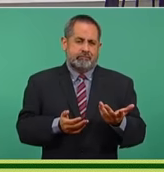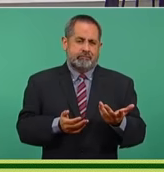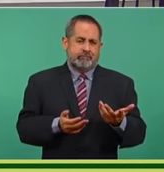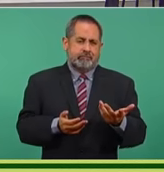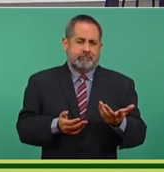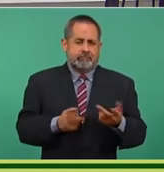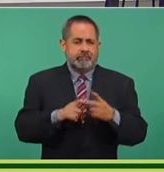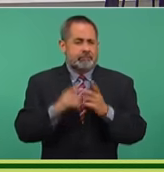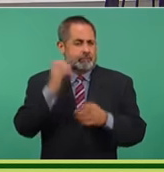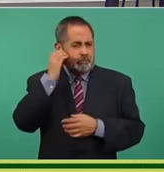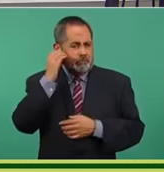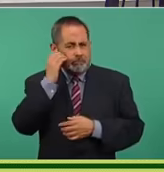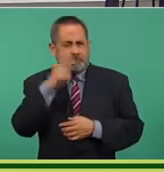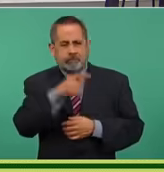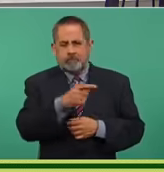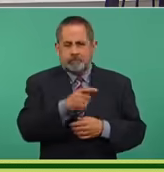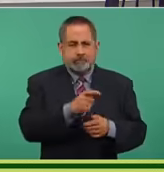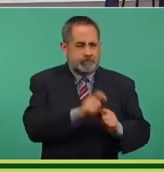celulares